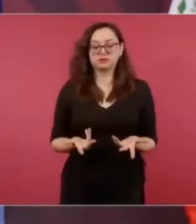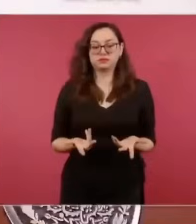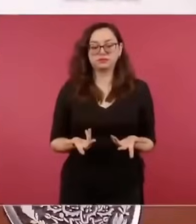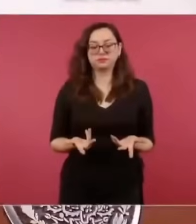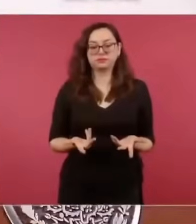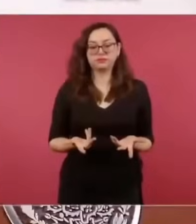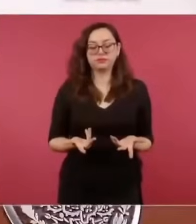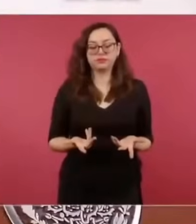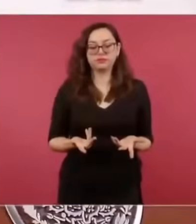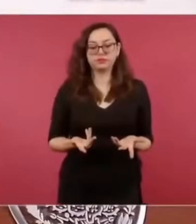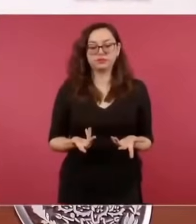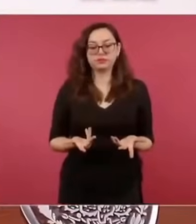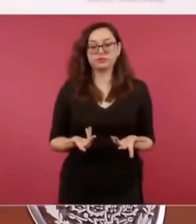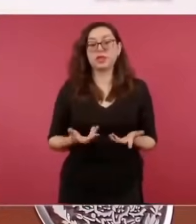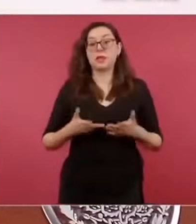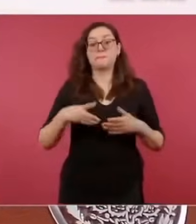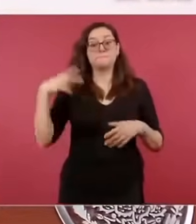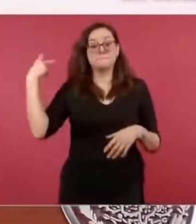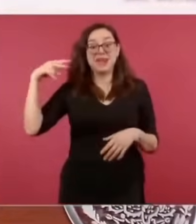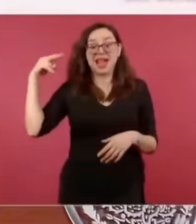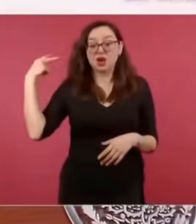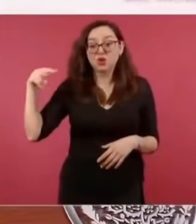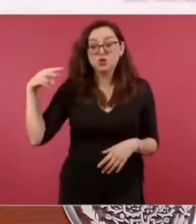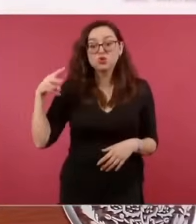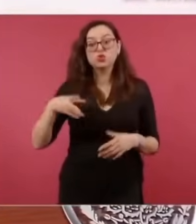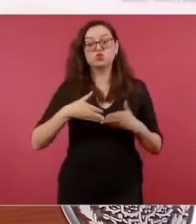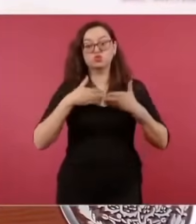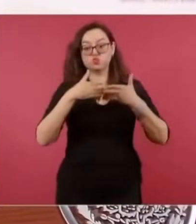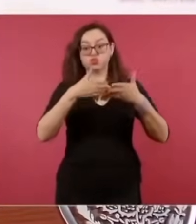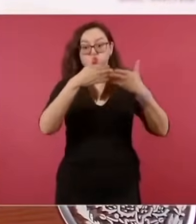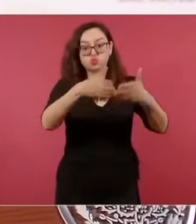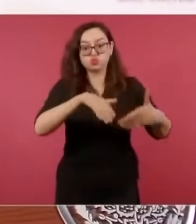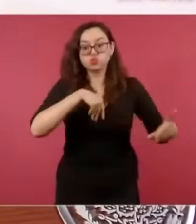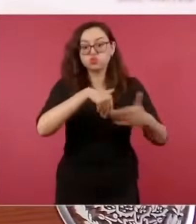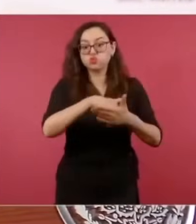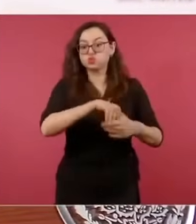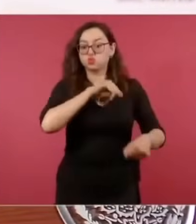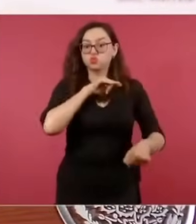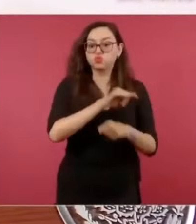la defensa del puerto de Veracruz,